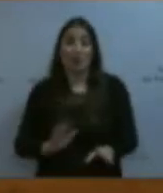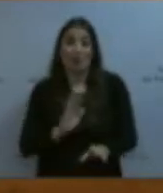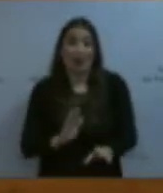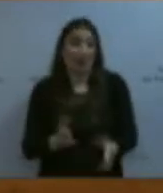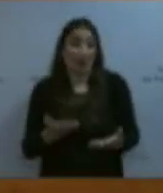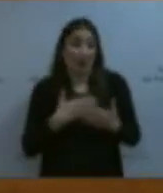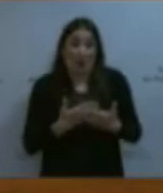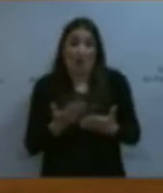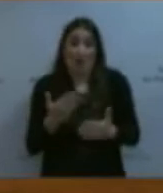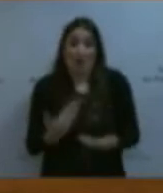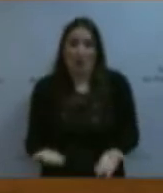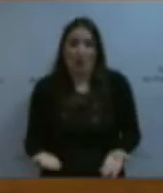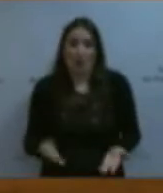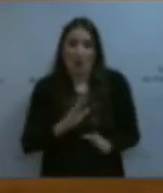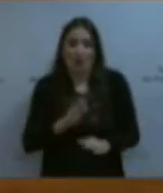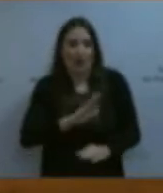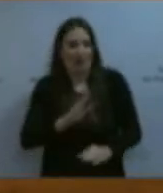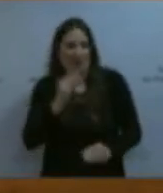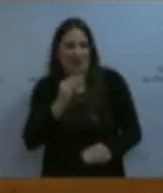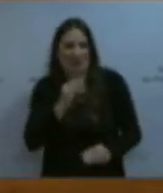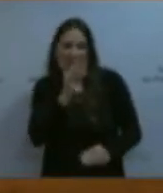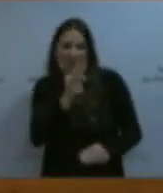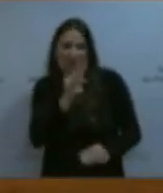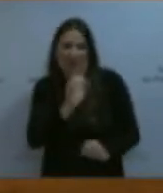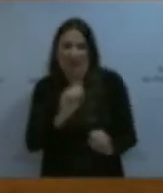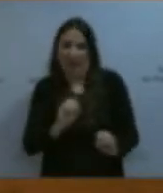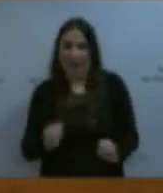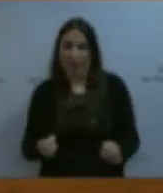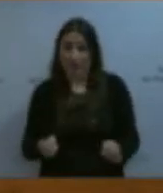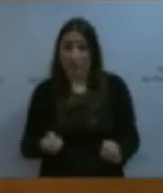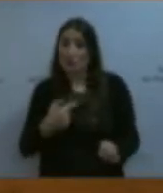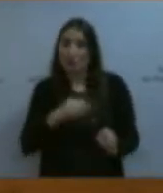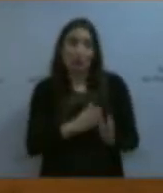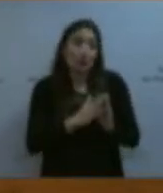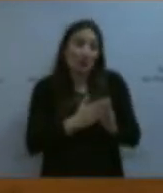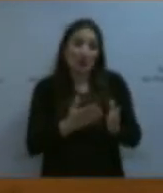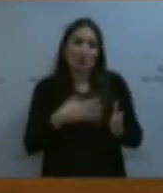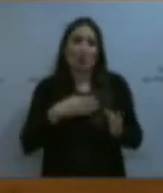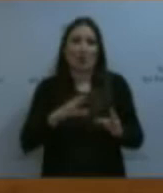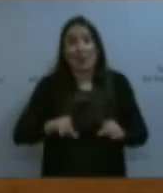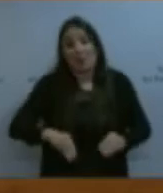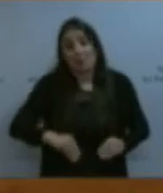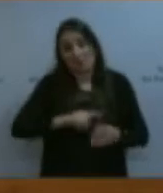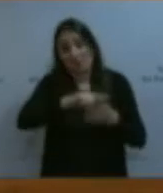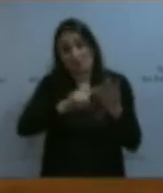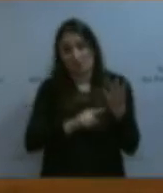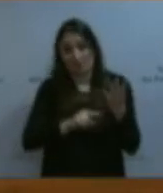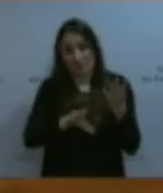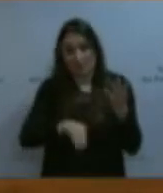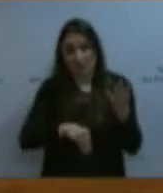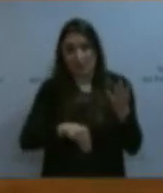pensando que en realidad no se están comprometiendo a nada. Por eso os invitamos a aceptar las nuestras enmiendas, a